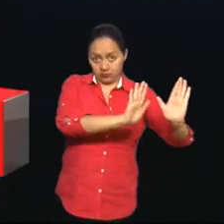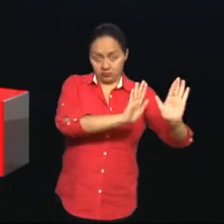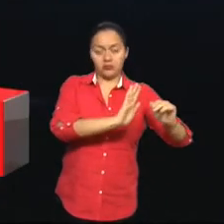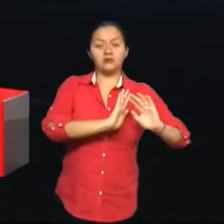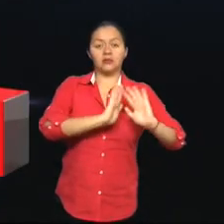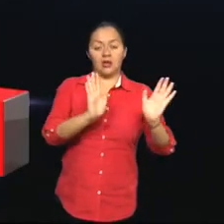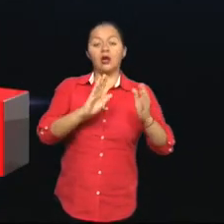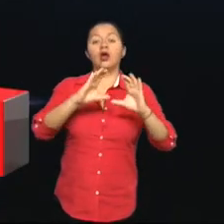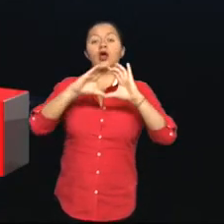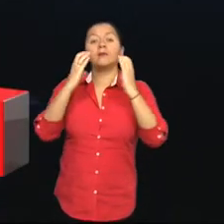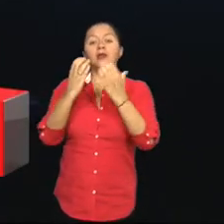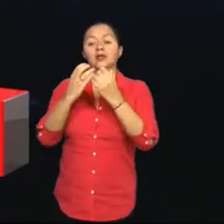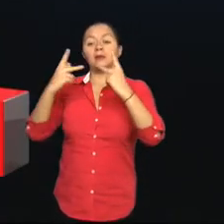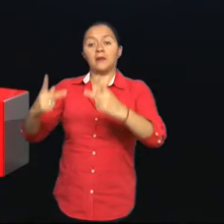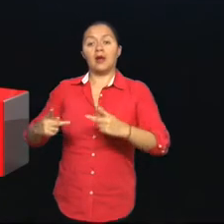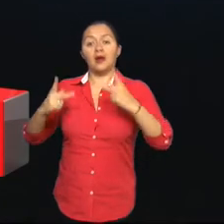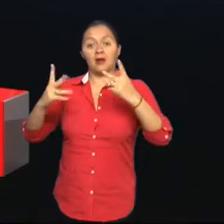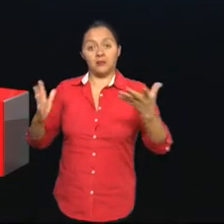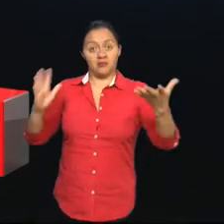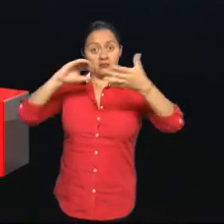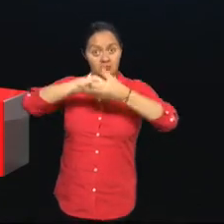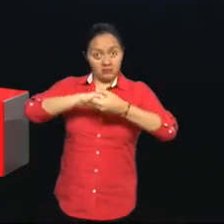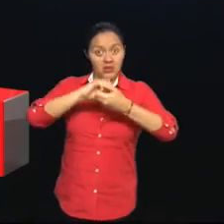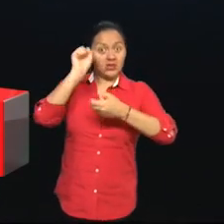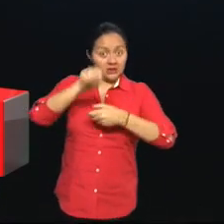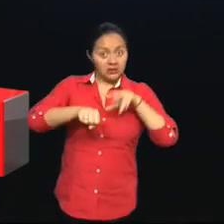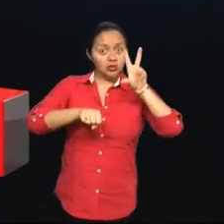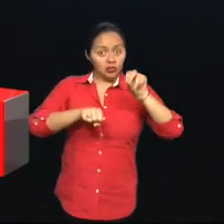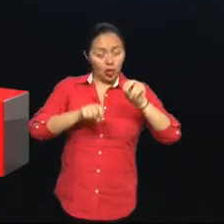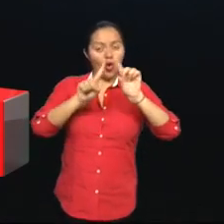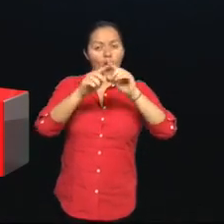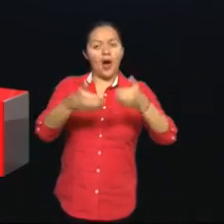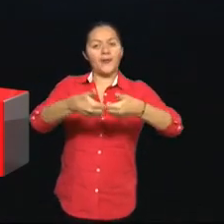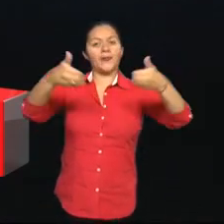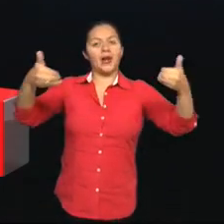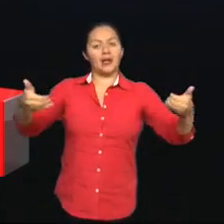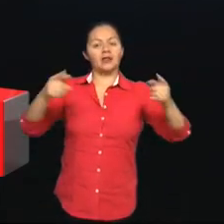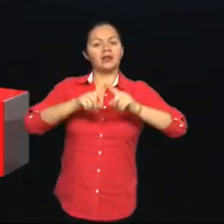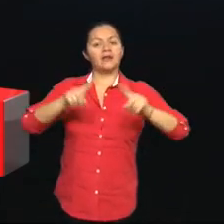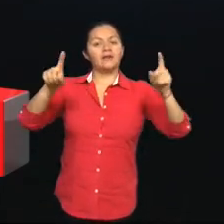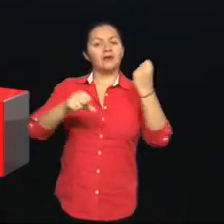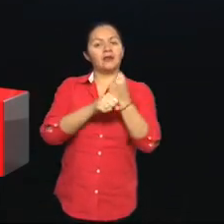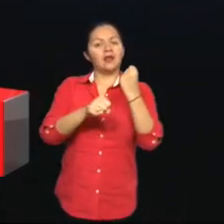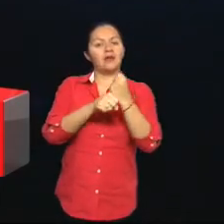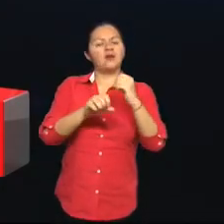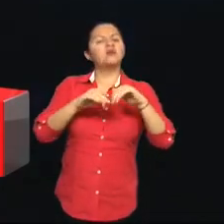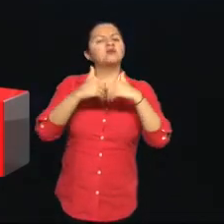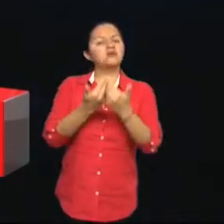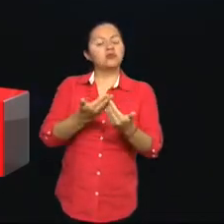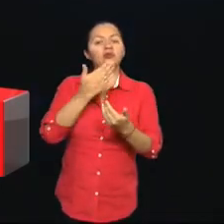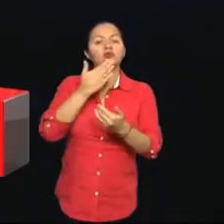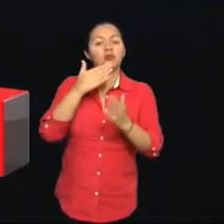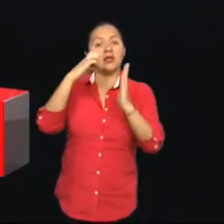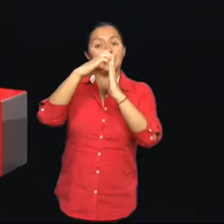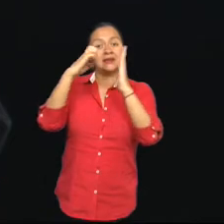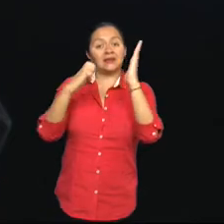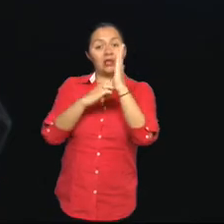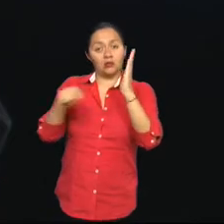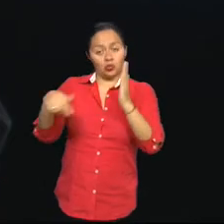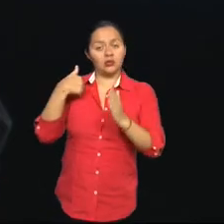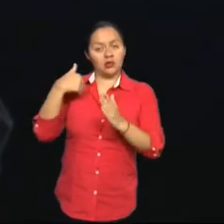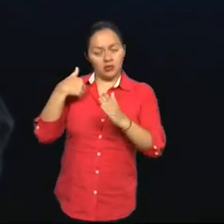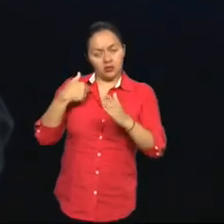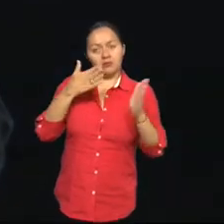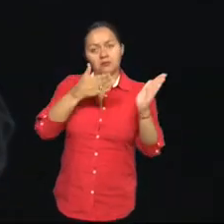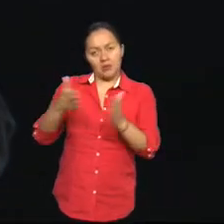con el Comité Paralímpico, con el Comité Olímpico? Porque entiendo que el Comité Paralímpico viene desde un estatuto y una